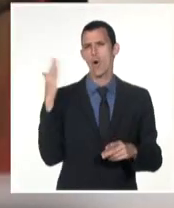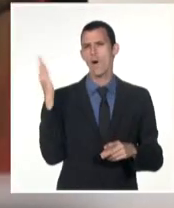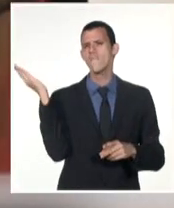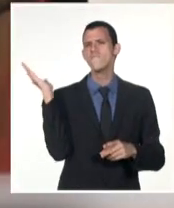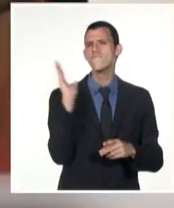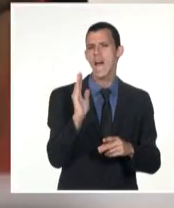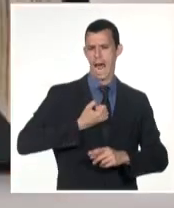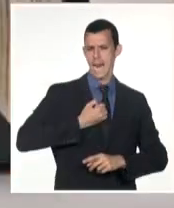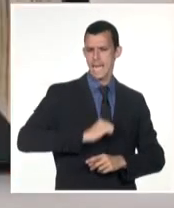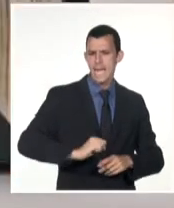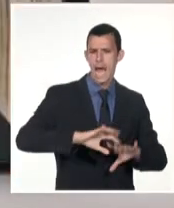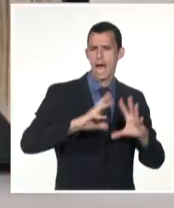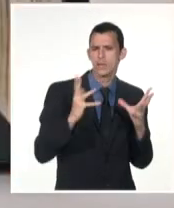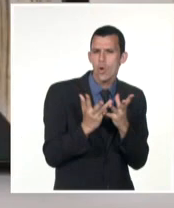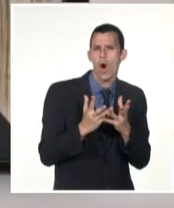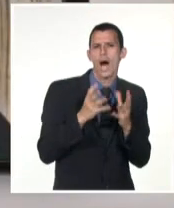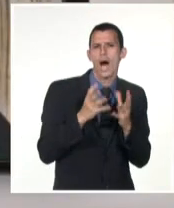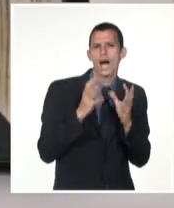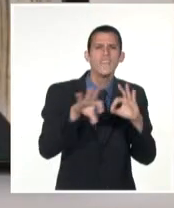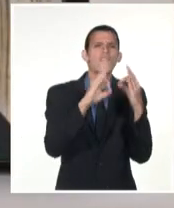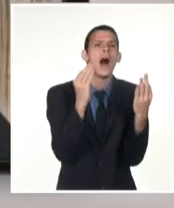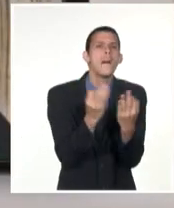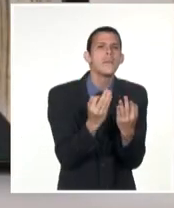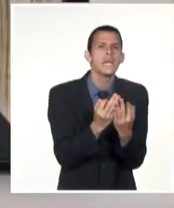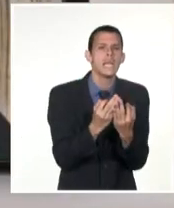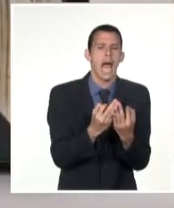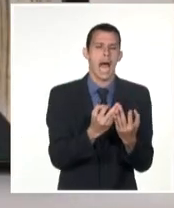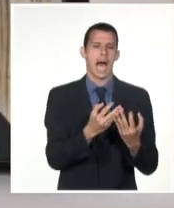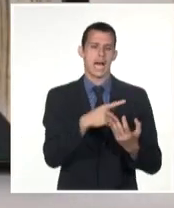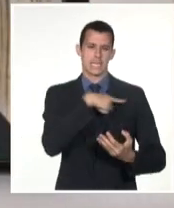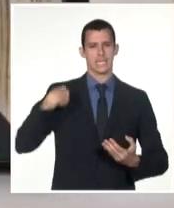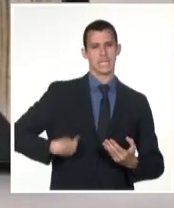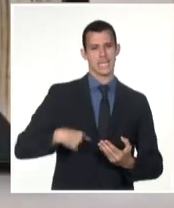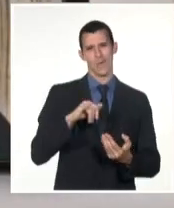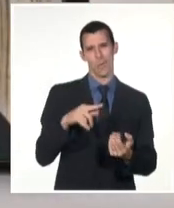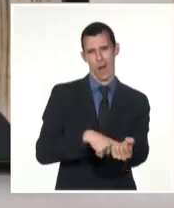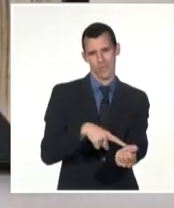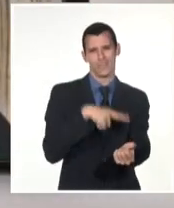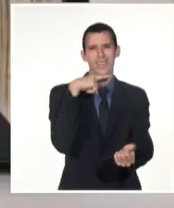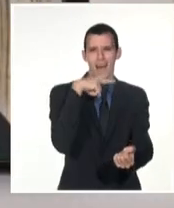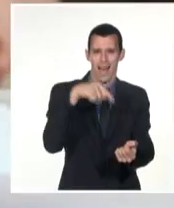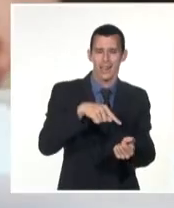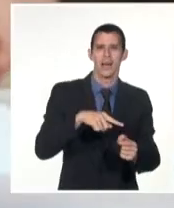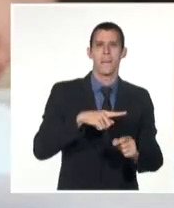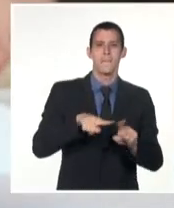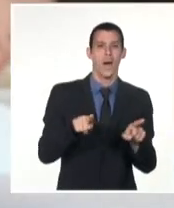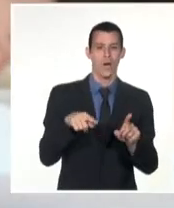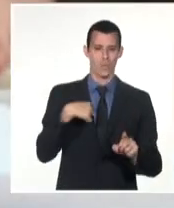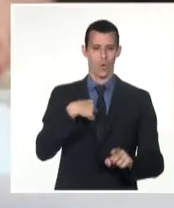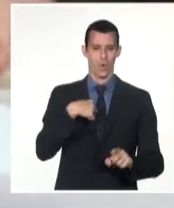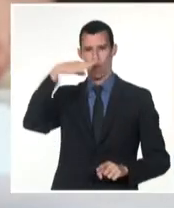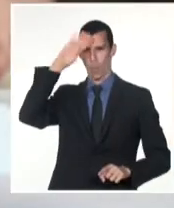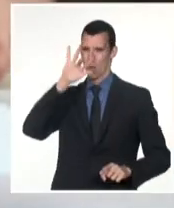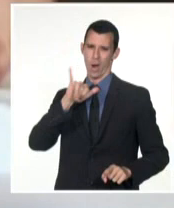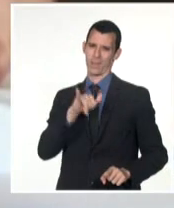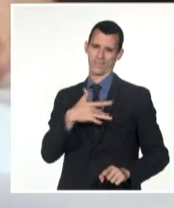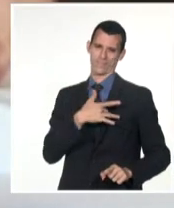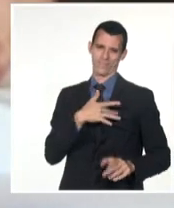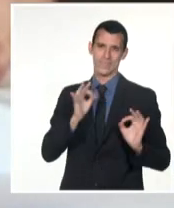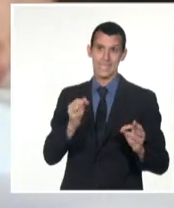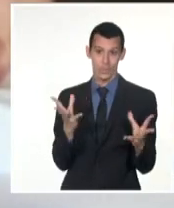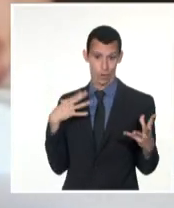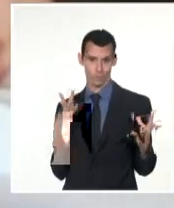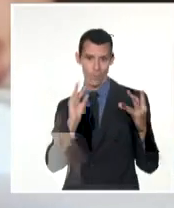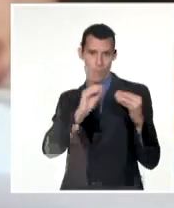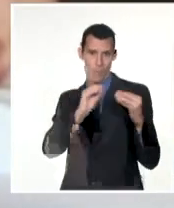de sus ancestros. La nasobuqueña tropical se presentó antes en el Museo Nacional de Artes Decorativas de Cuba en noviembre de